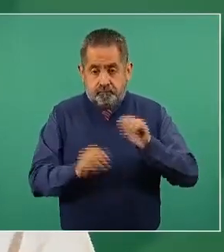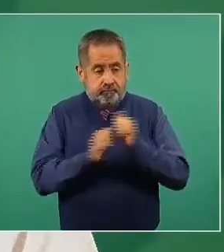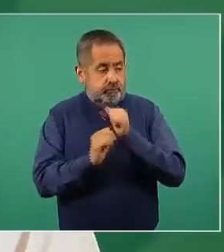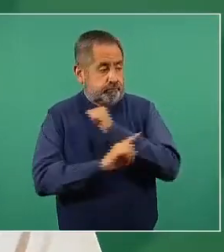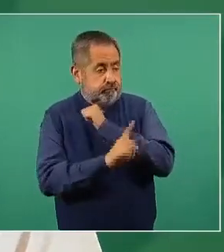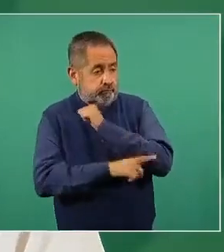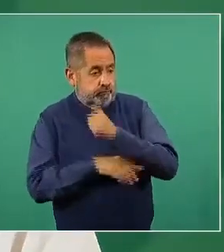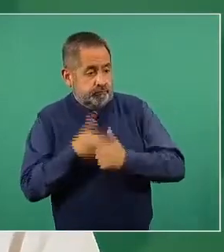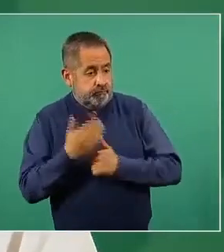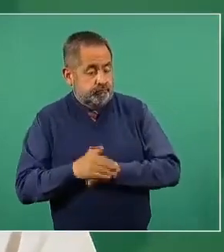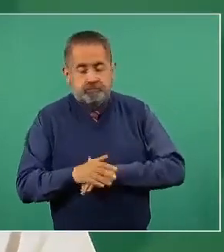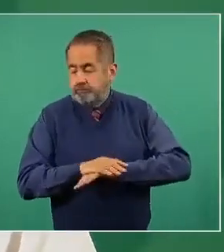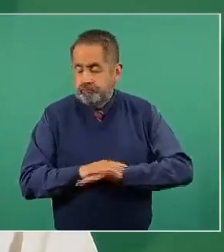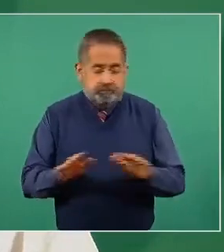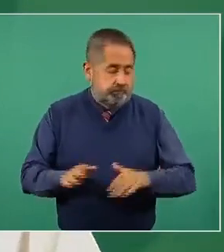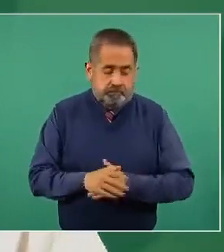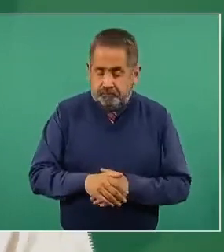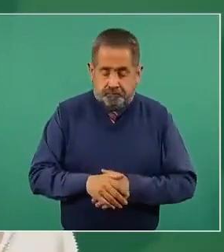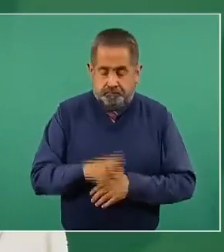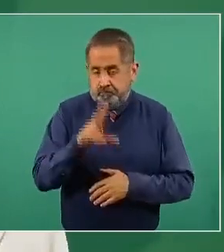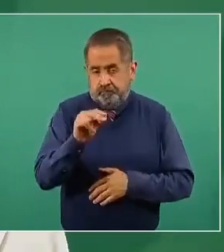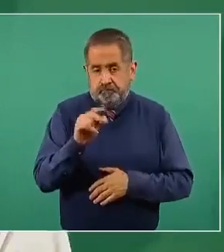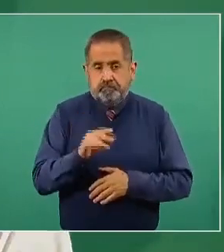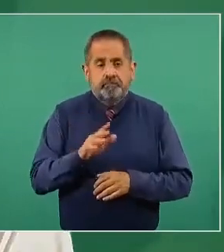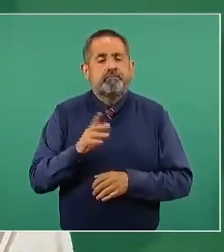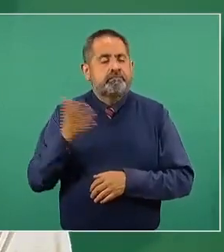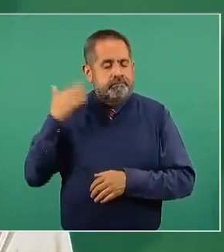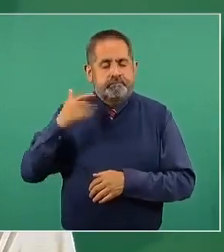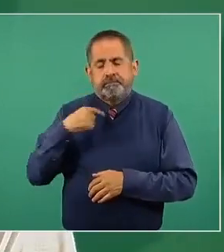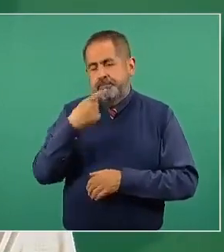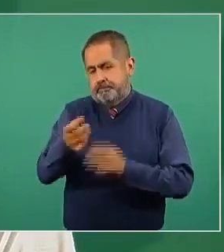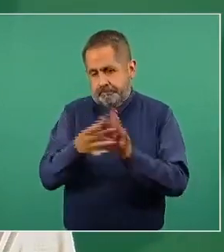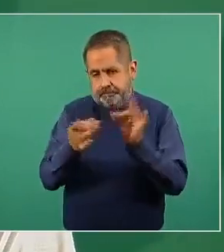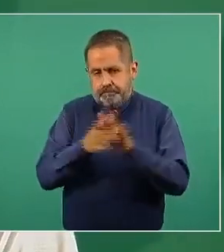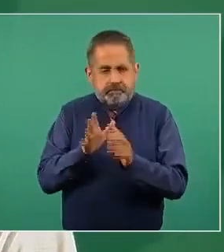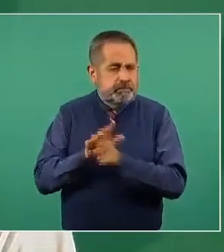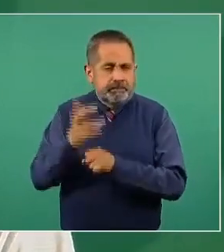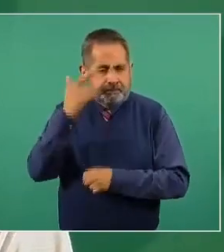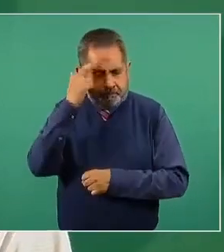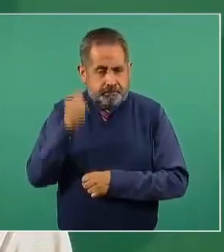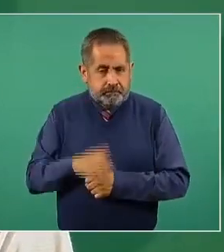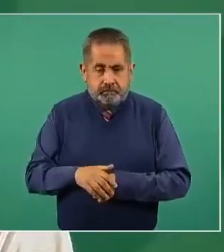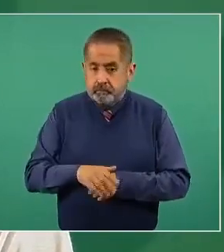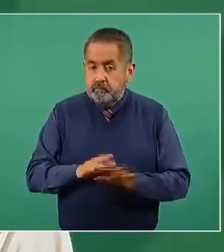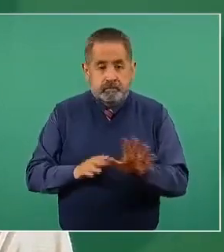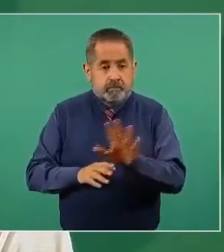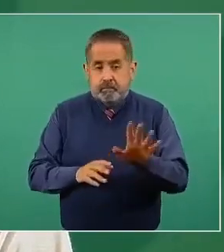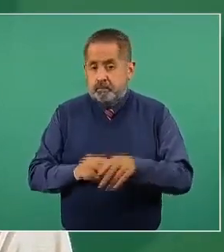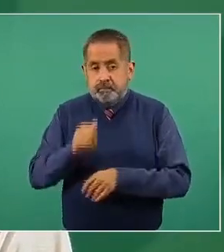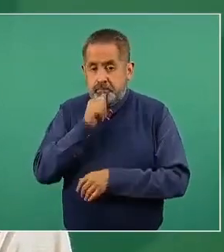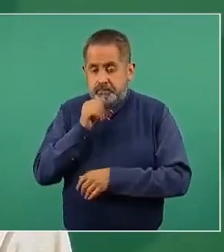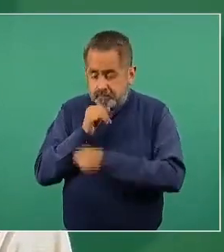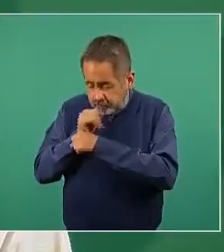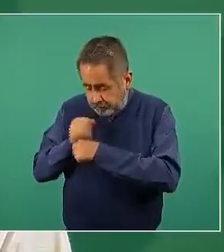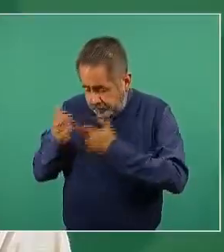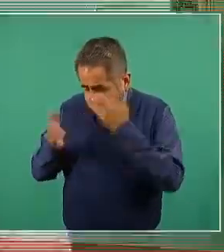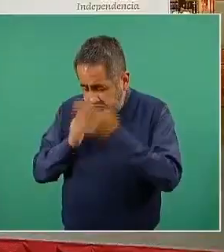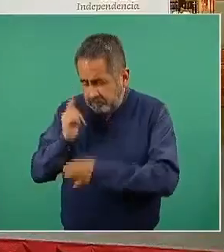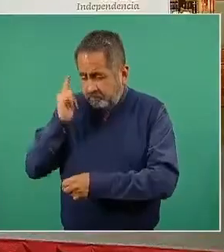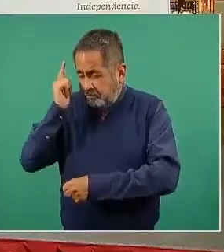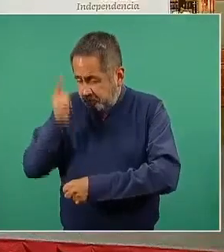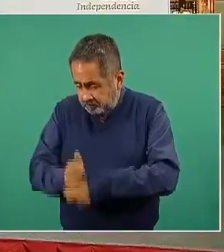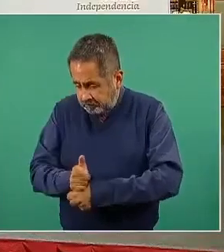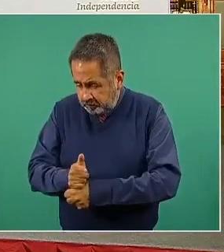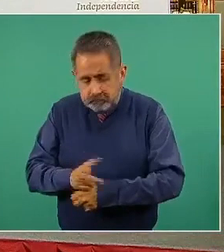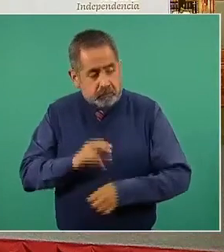por la razón importante que hemos explicado desde el inicio de que no existe suficiente información científica en